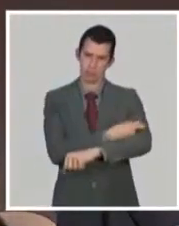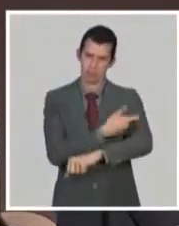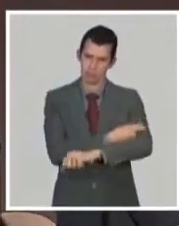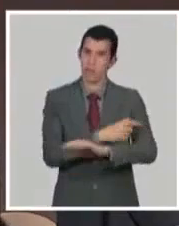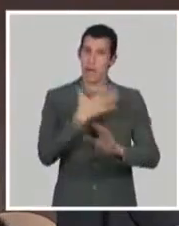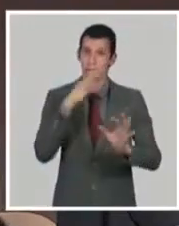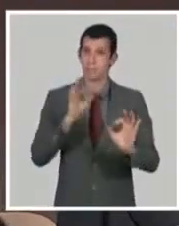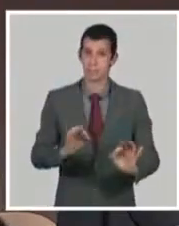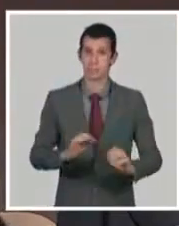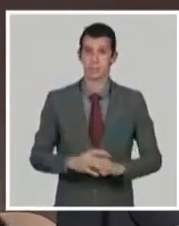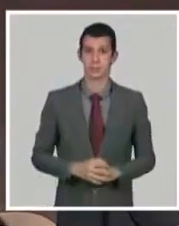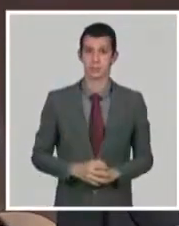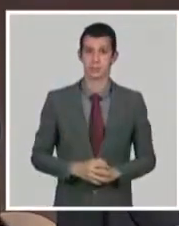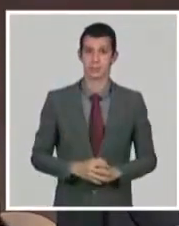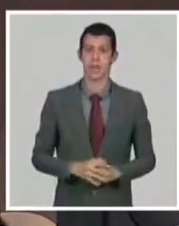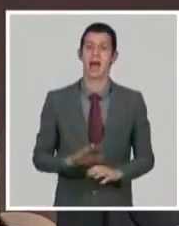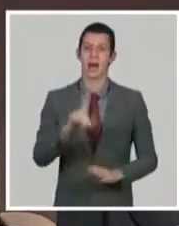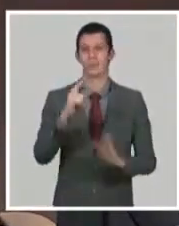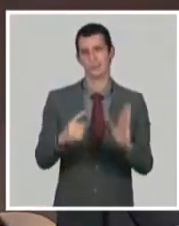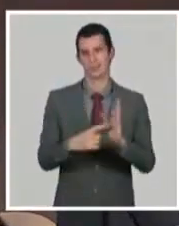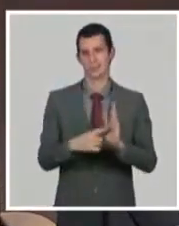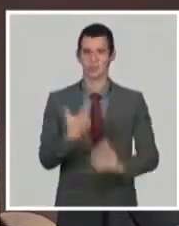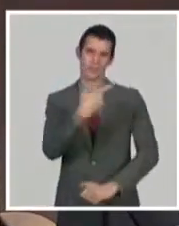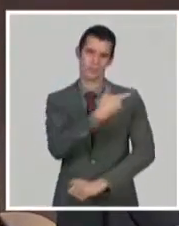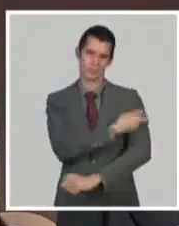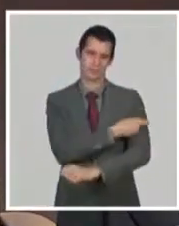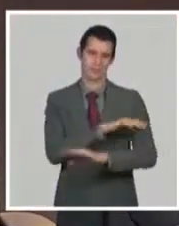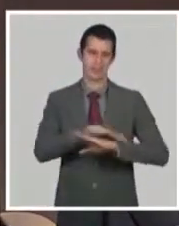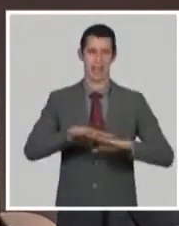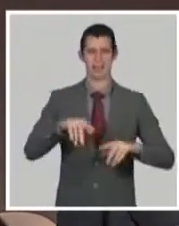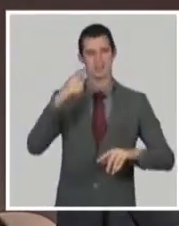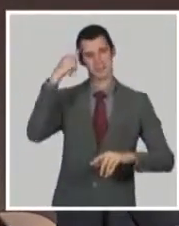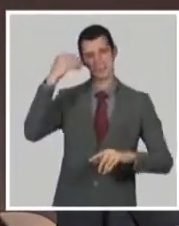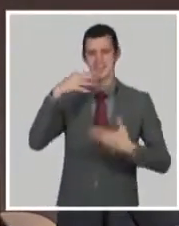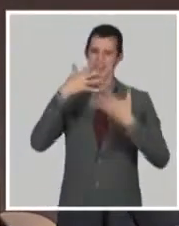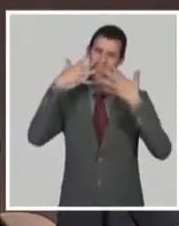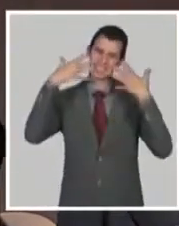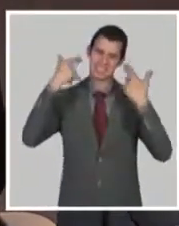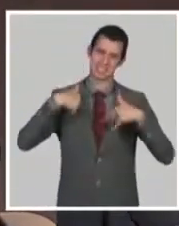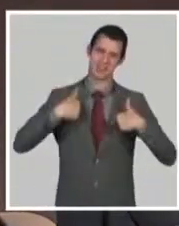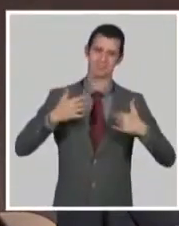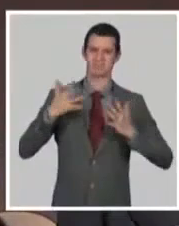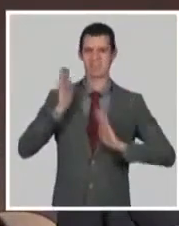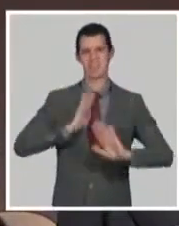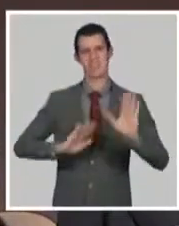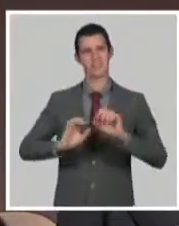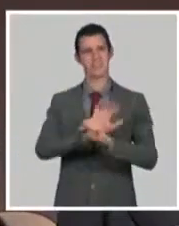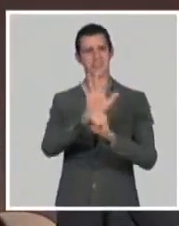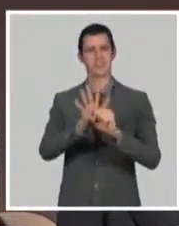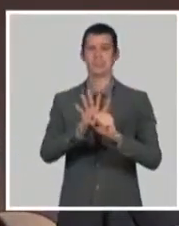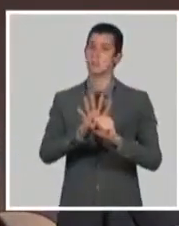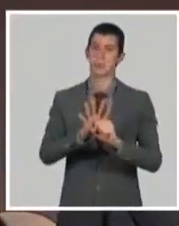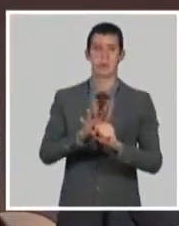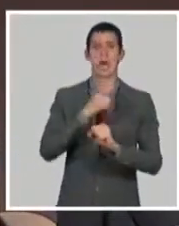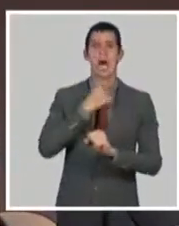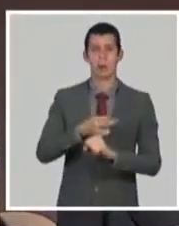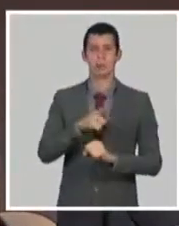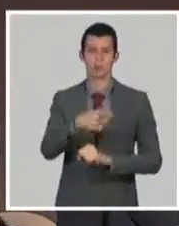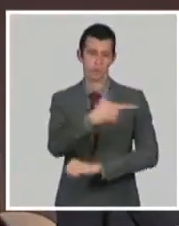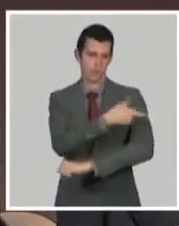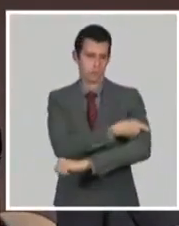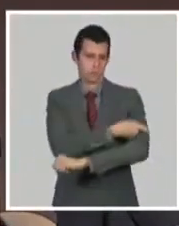no se corte la circulación del virus, hay que mantener las medidas, hay que protegerse, hay que buscar la forma